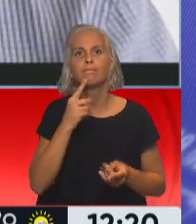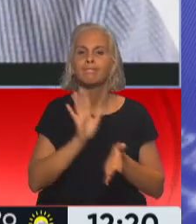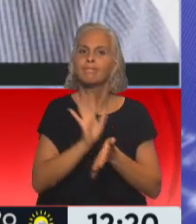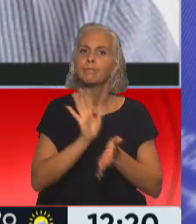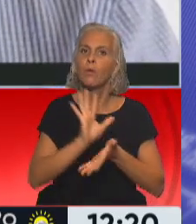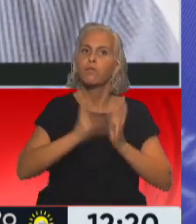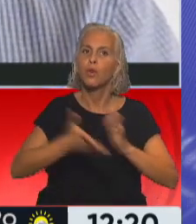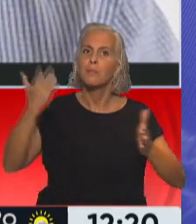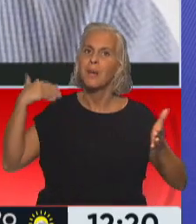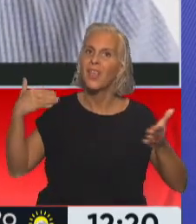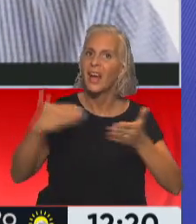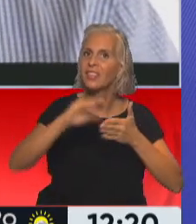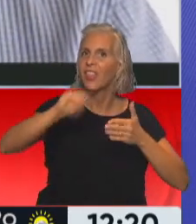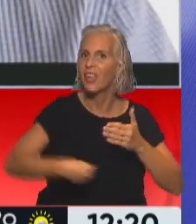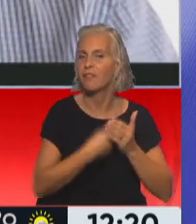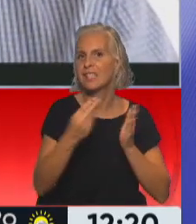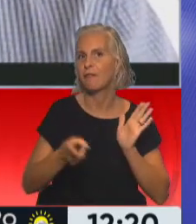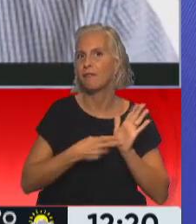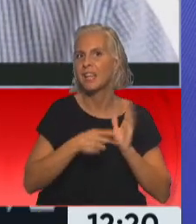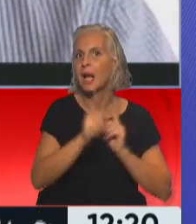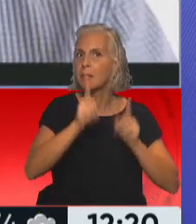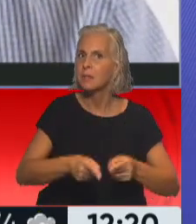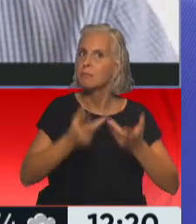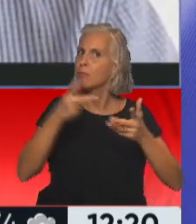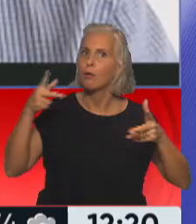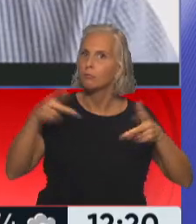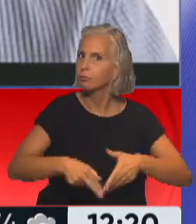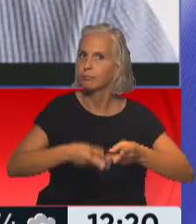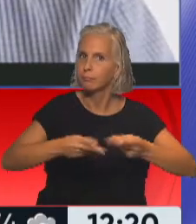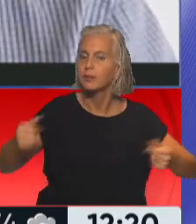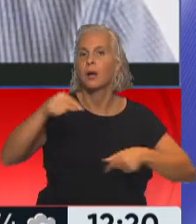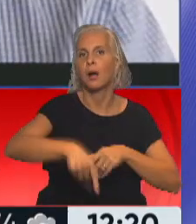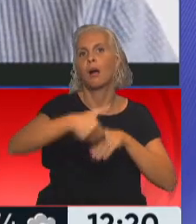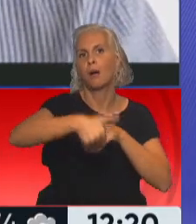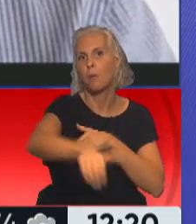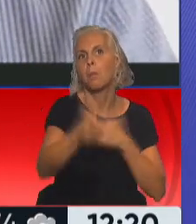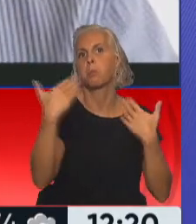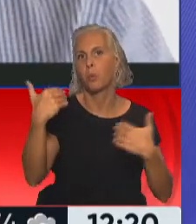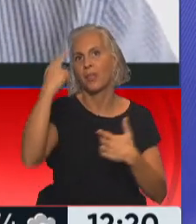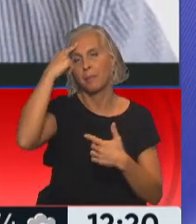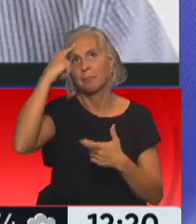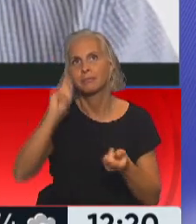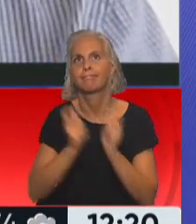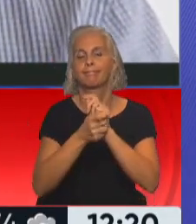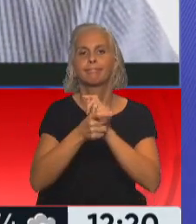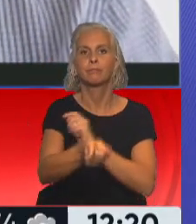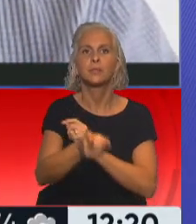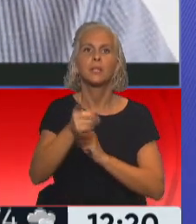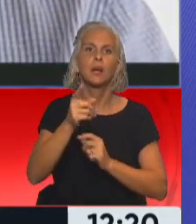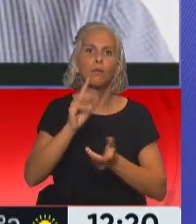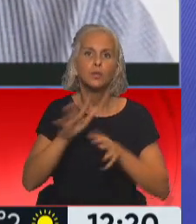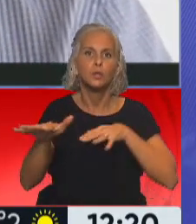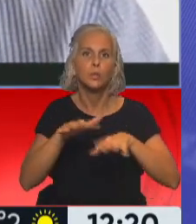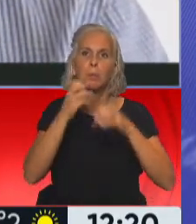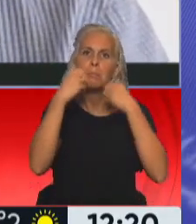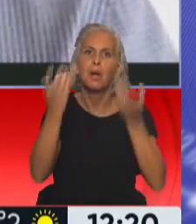con la historia de déficit fiscal crónico en la Argentina es un antecedente fundamental para pensar en que en algún momento podamos ir a una situación un